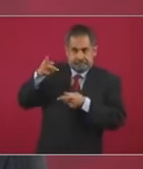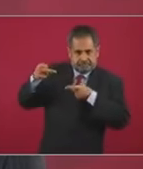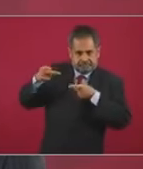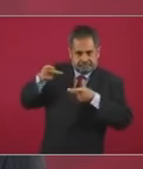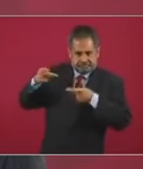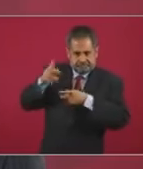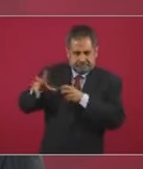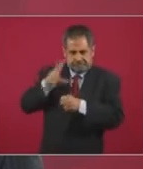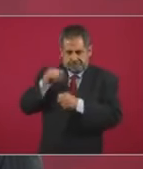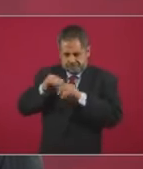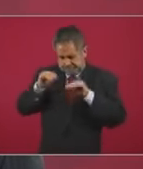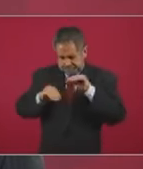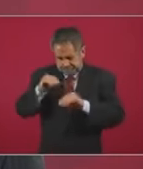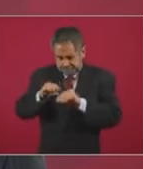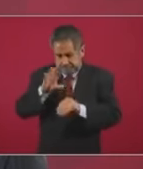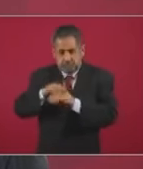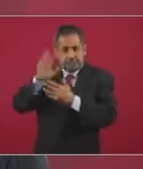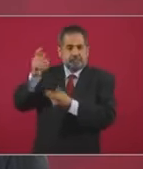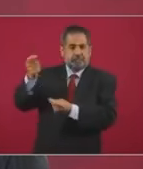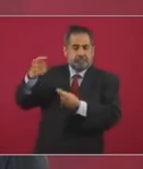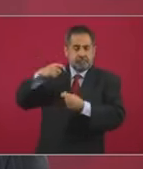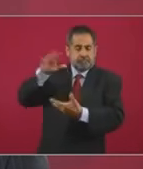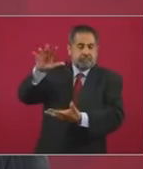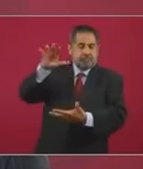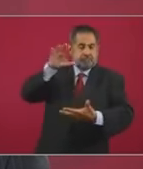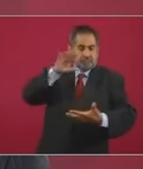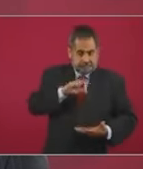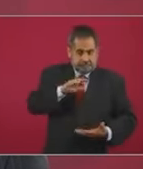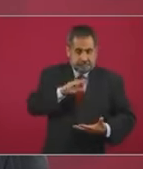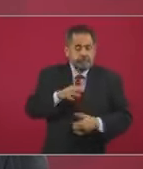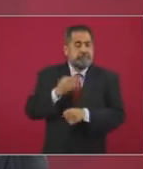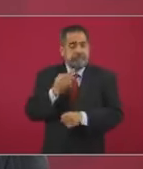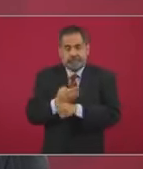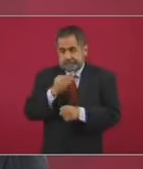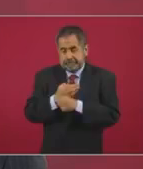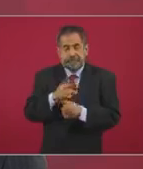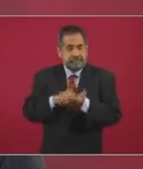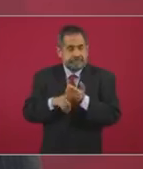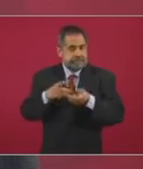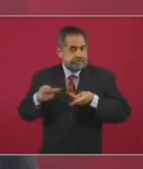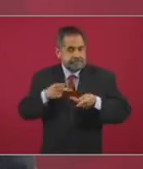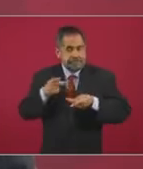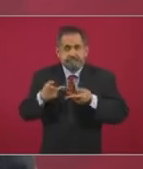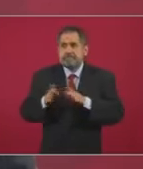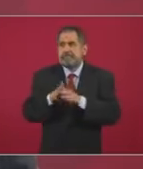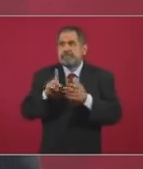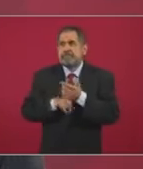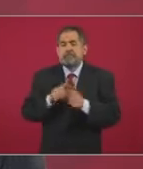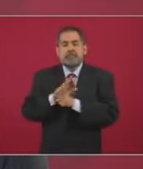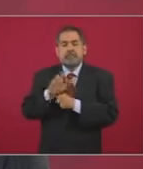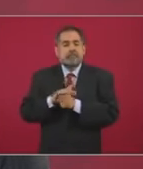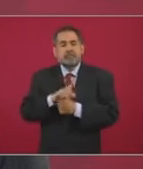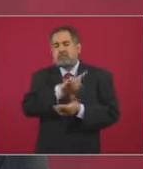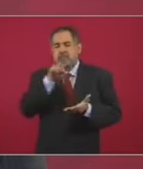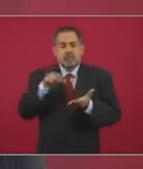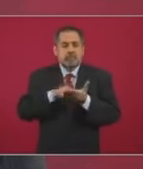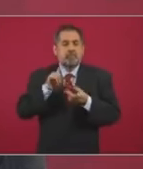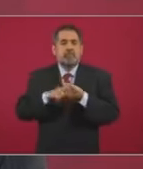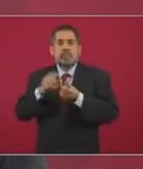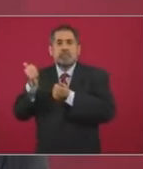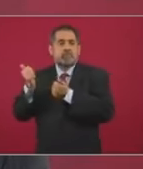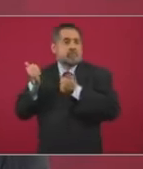preparar el producto para el envío, y justamente en estos momentos se trabaja en definir los puntos concretos de